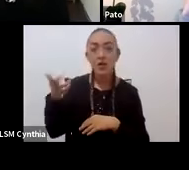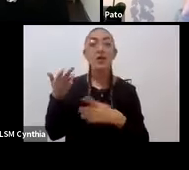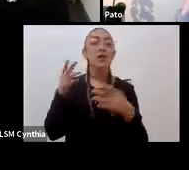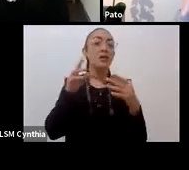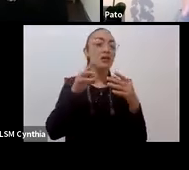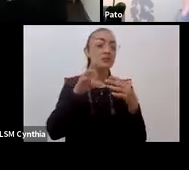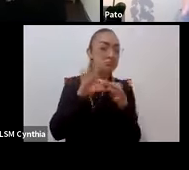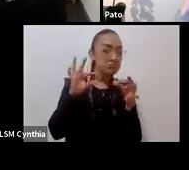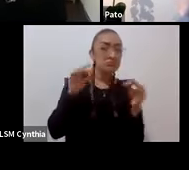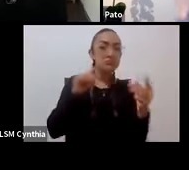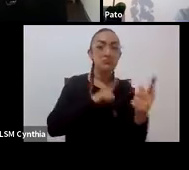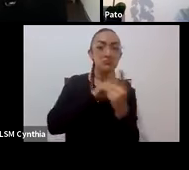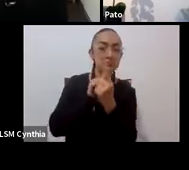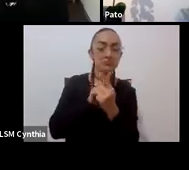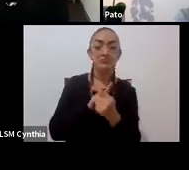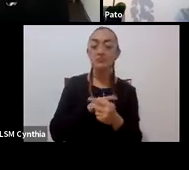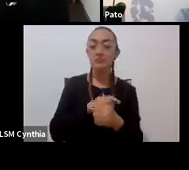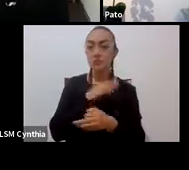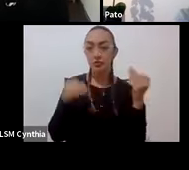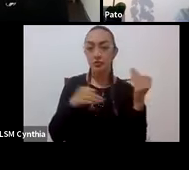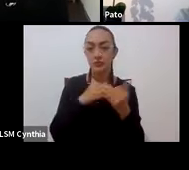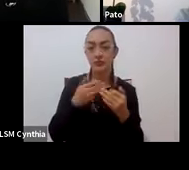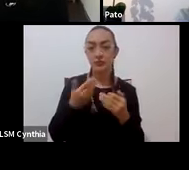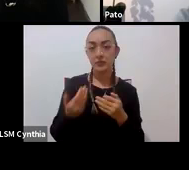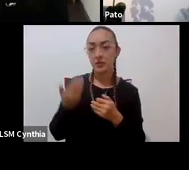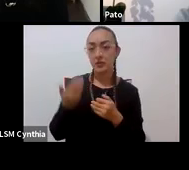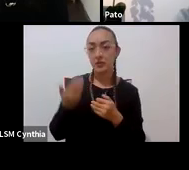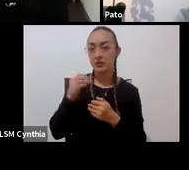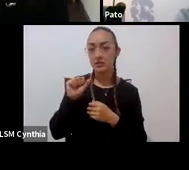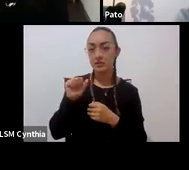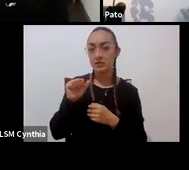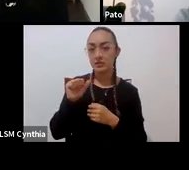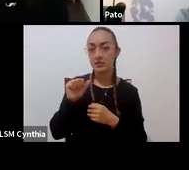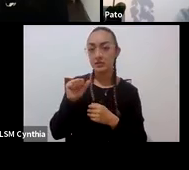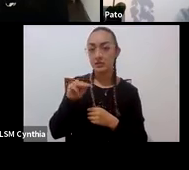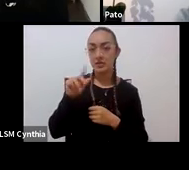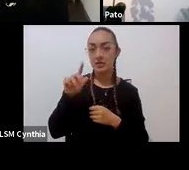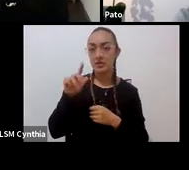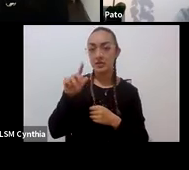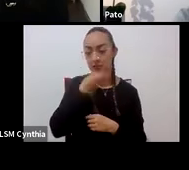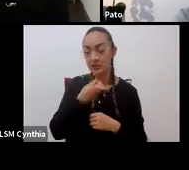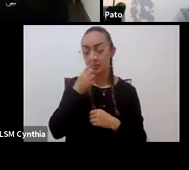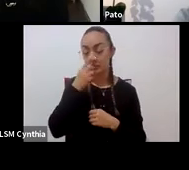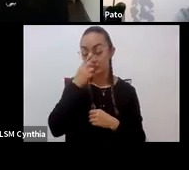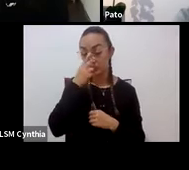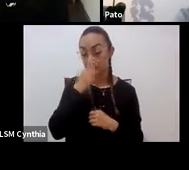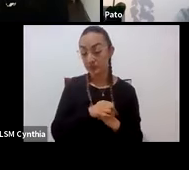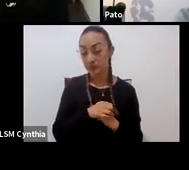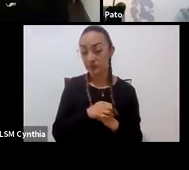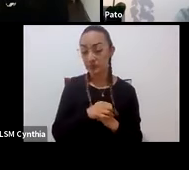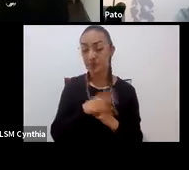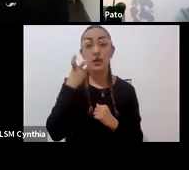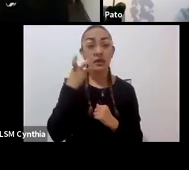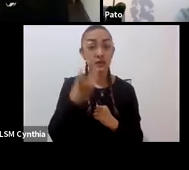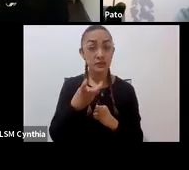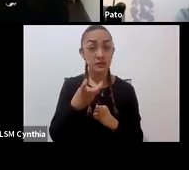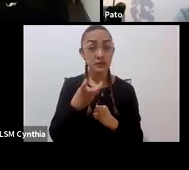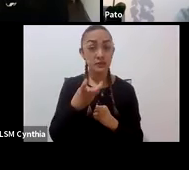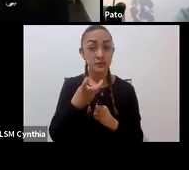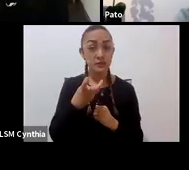Algo que decía Samantha y que se ha repetido en esta mesa es esta reflexión sobre